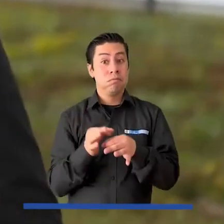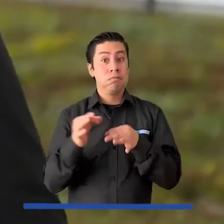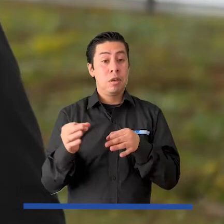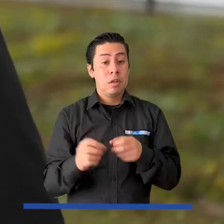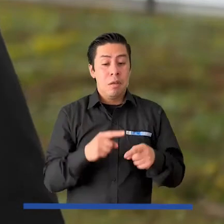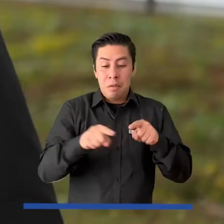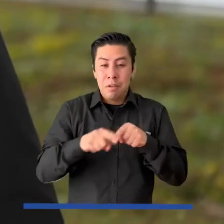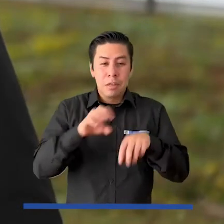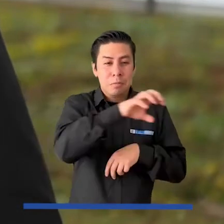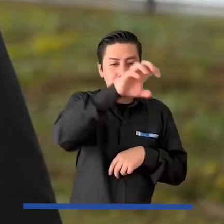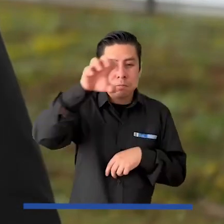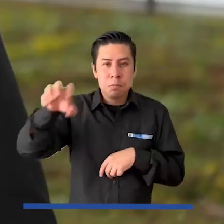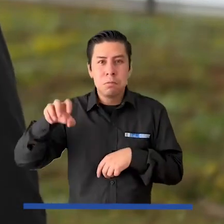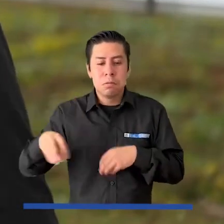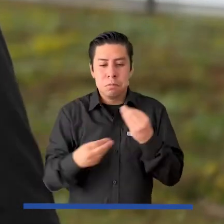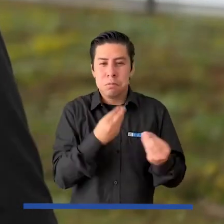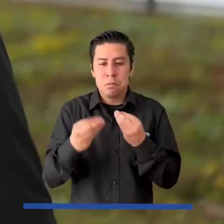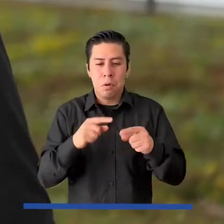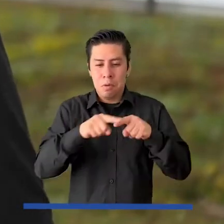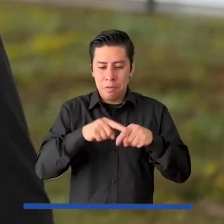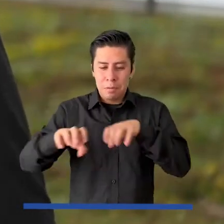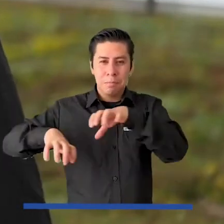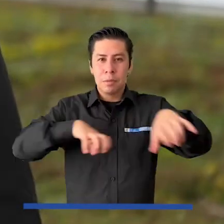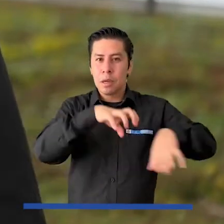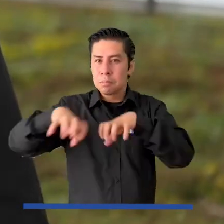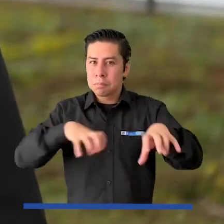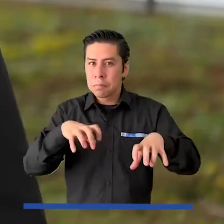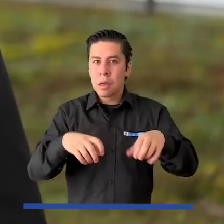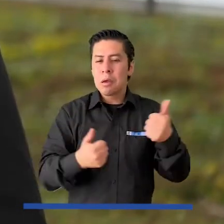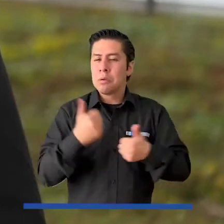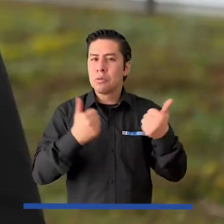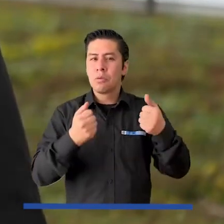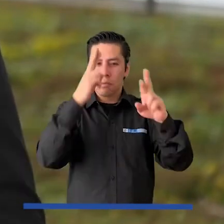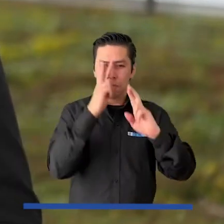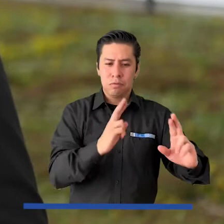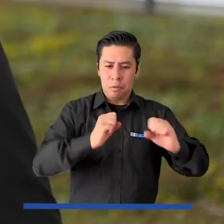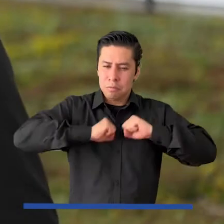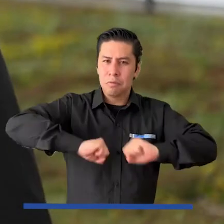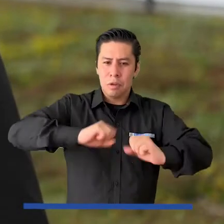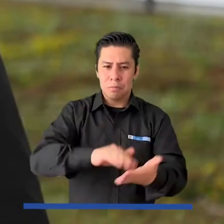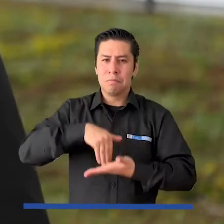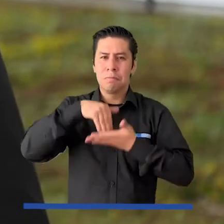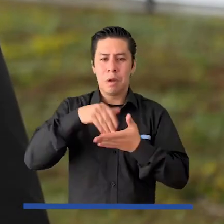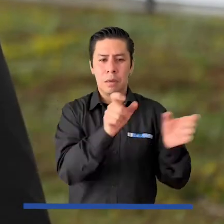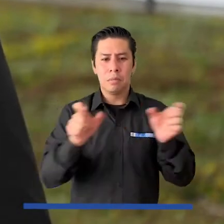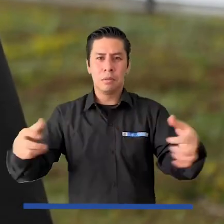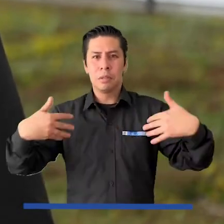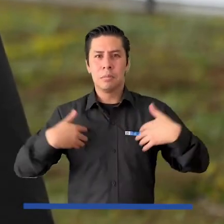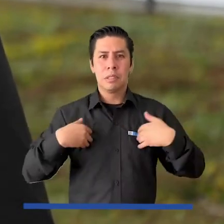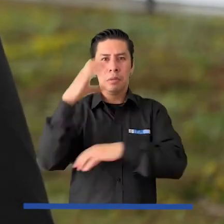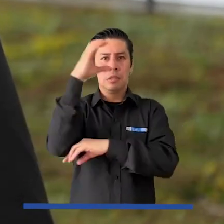La conmemoración de esta fecha se replicó por todas las territoriales de la entidad con diferentes actividades en las cuales se exaltó el esfuerzo y